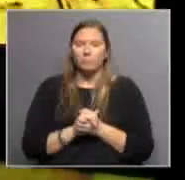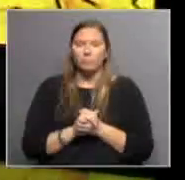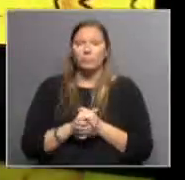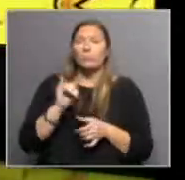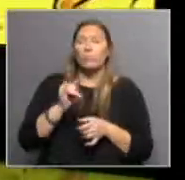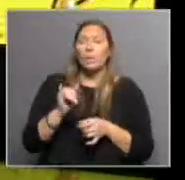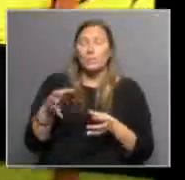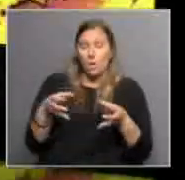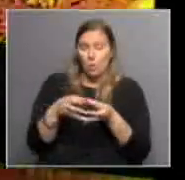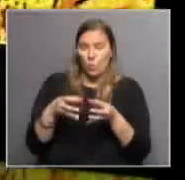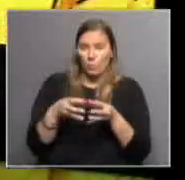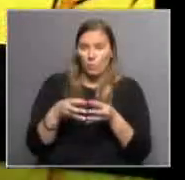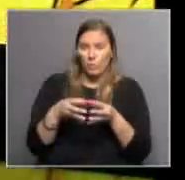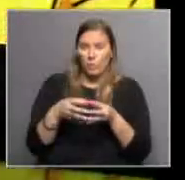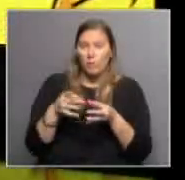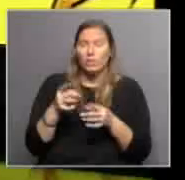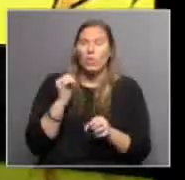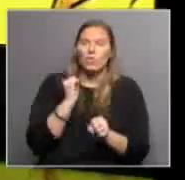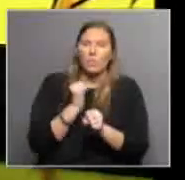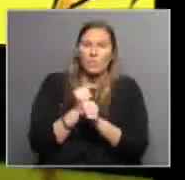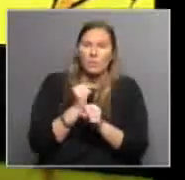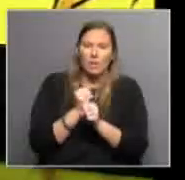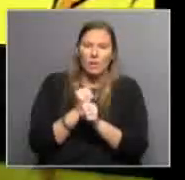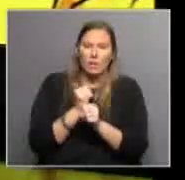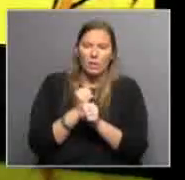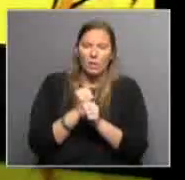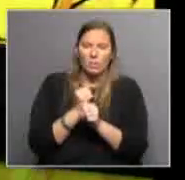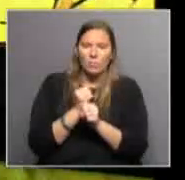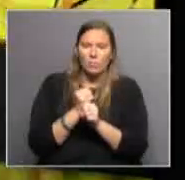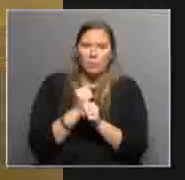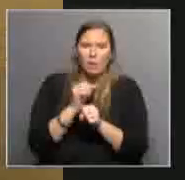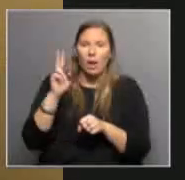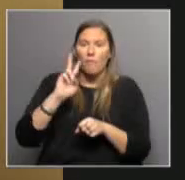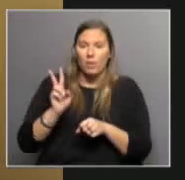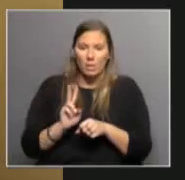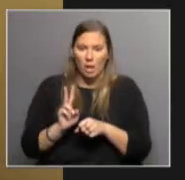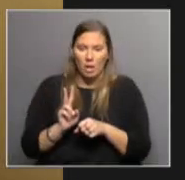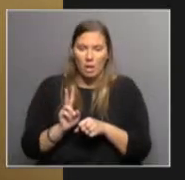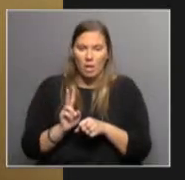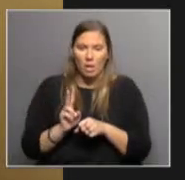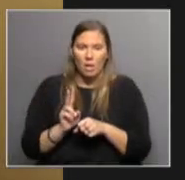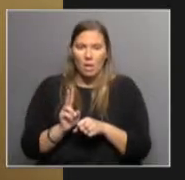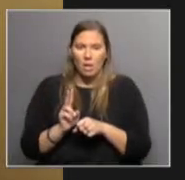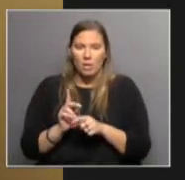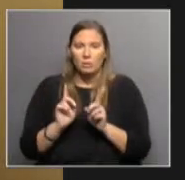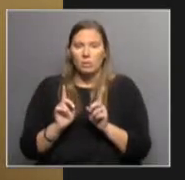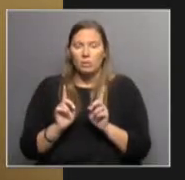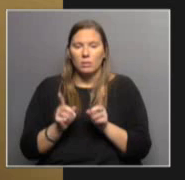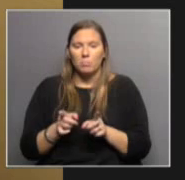Sí, ellos justamente trabajan con todo lo que es vegetal, también solo... para que